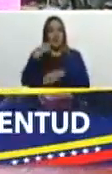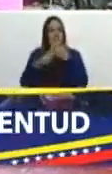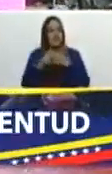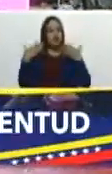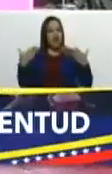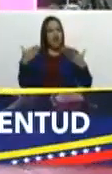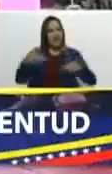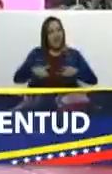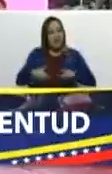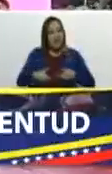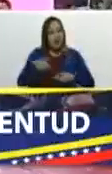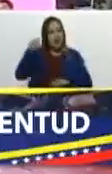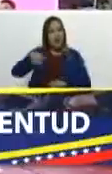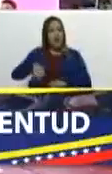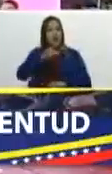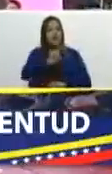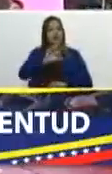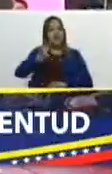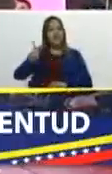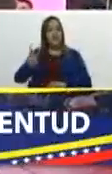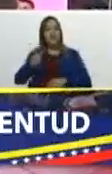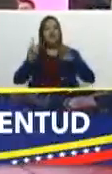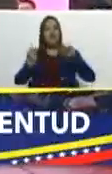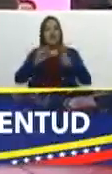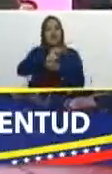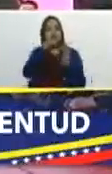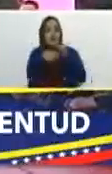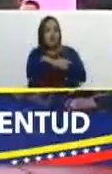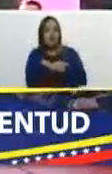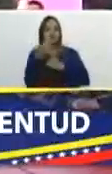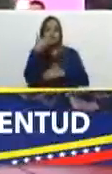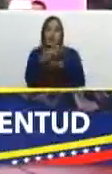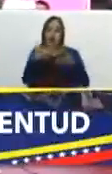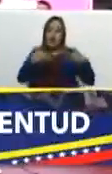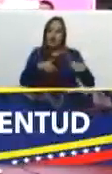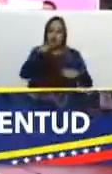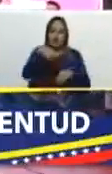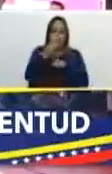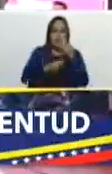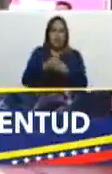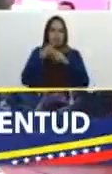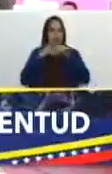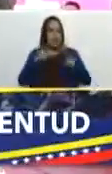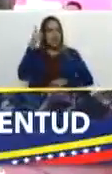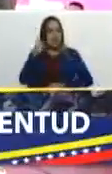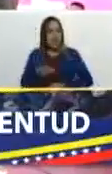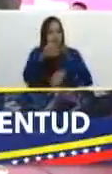de Venezuela tiene otra cara gracias al esfuerzo que usted está haciendo. Pero